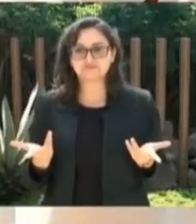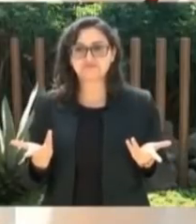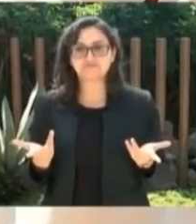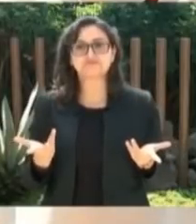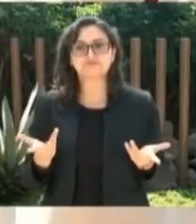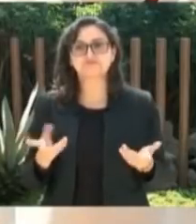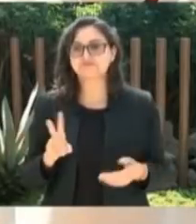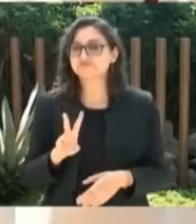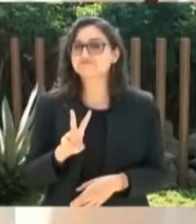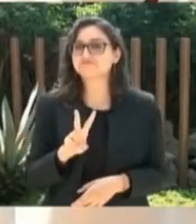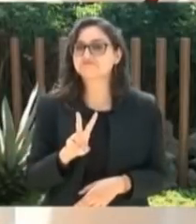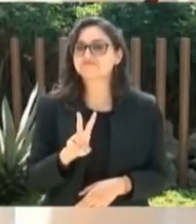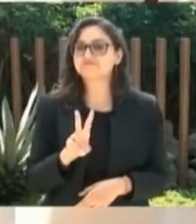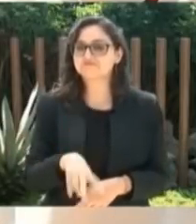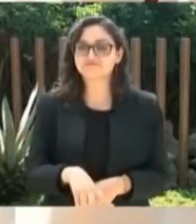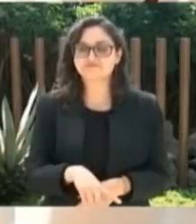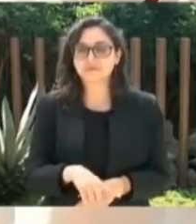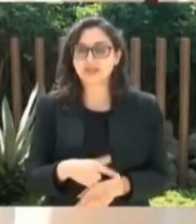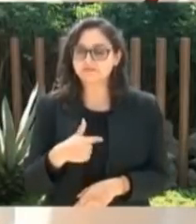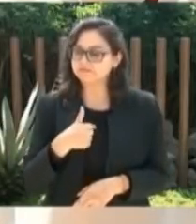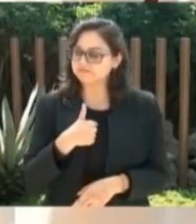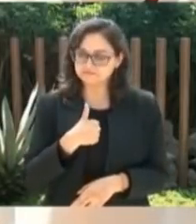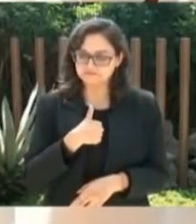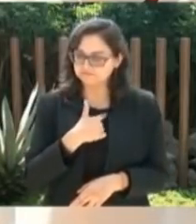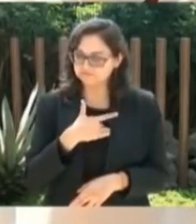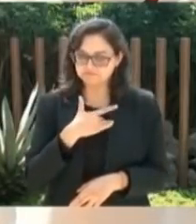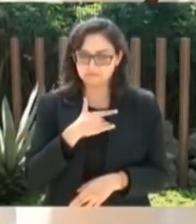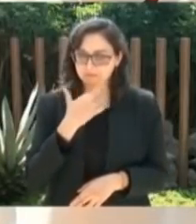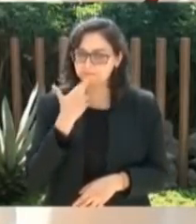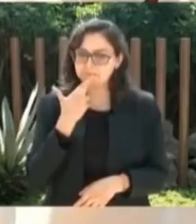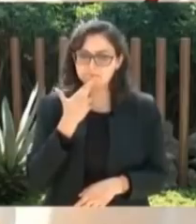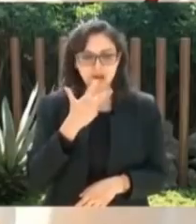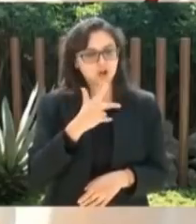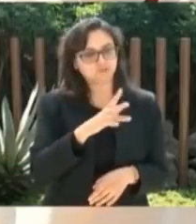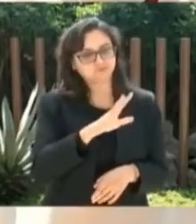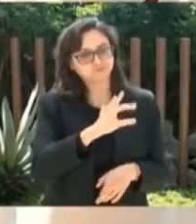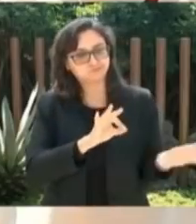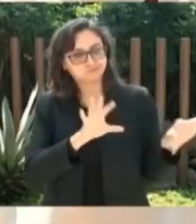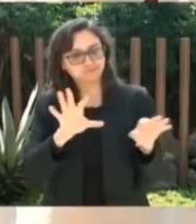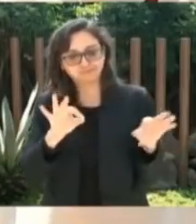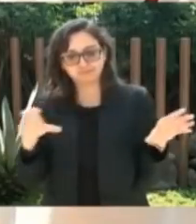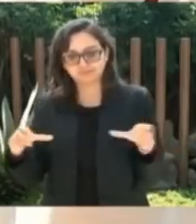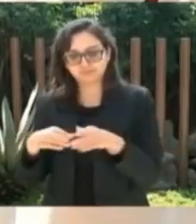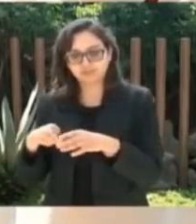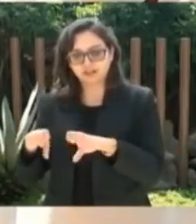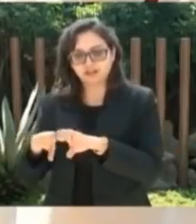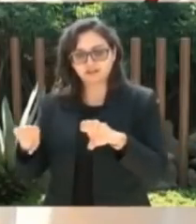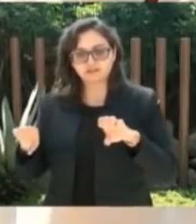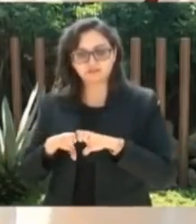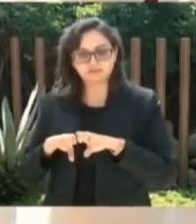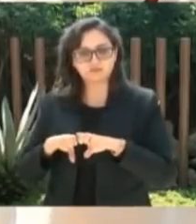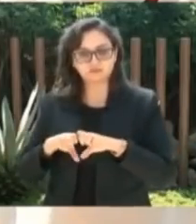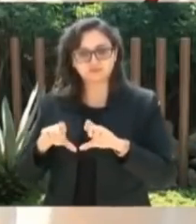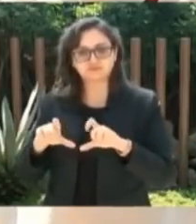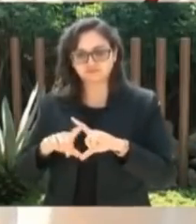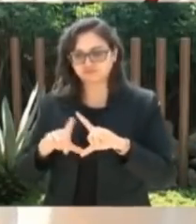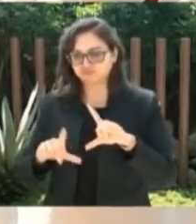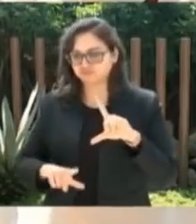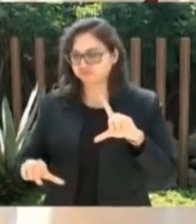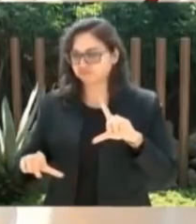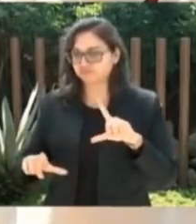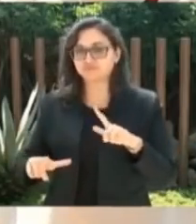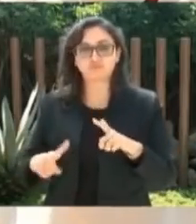preferencia en el gobierno que encabezo, lo cual me da mucho gusto.